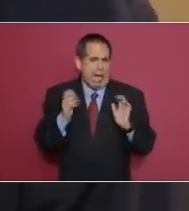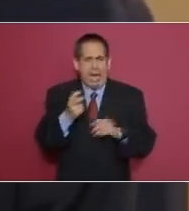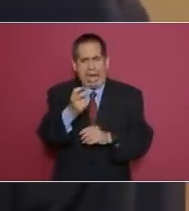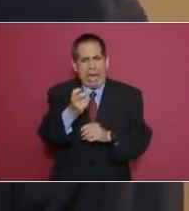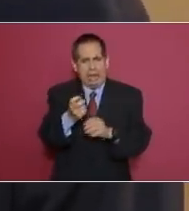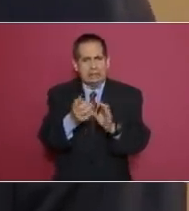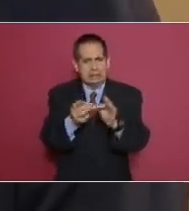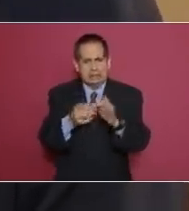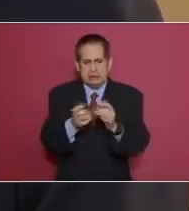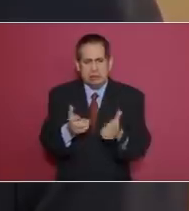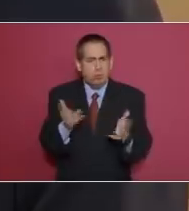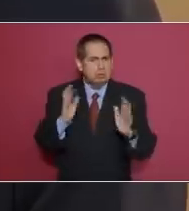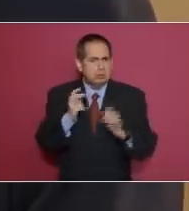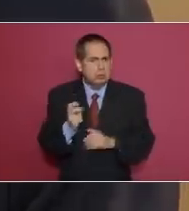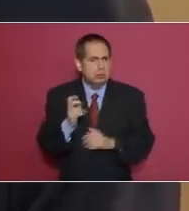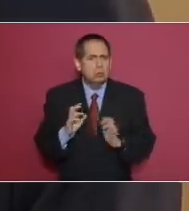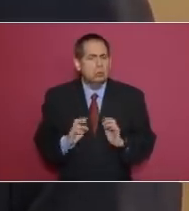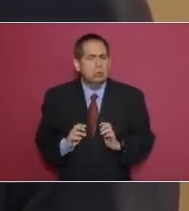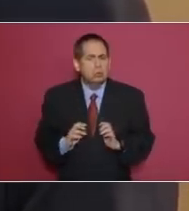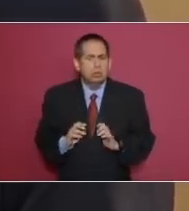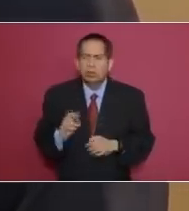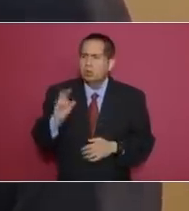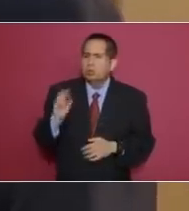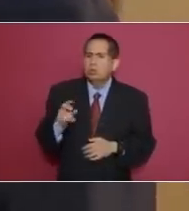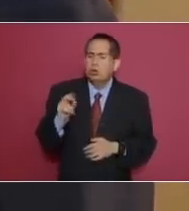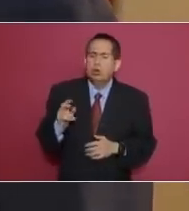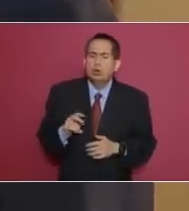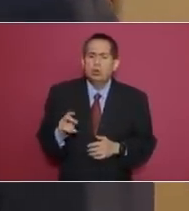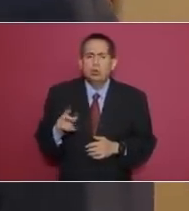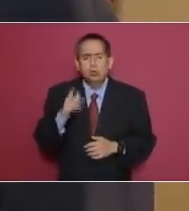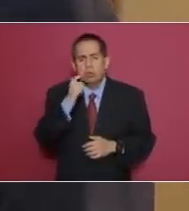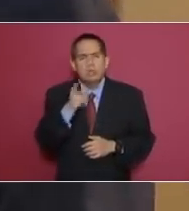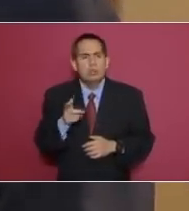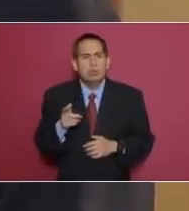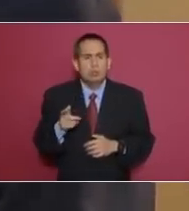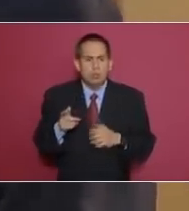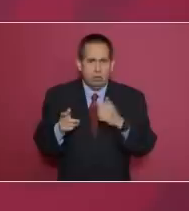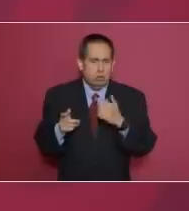estamos haciendo. No quiero